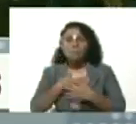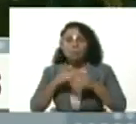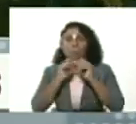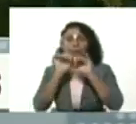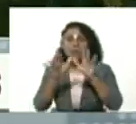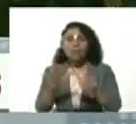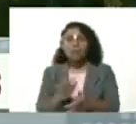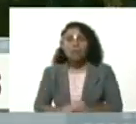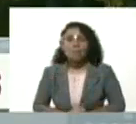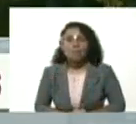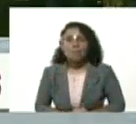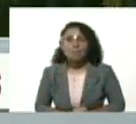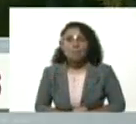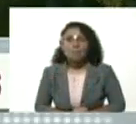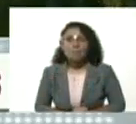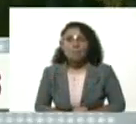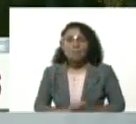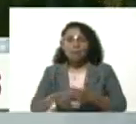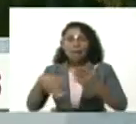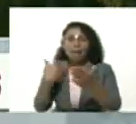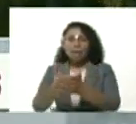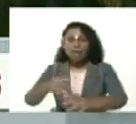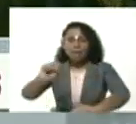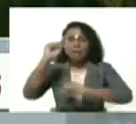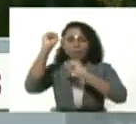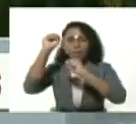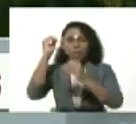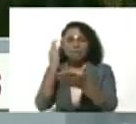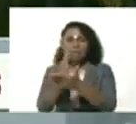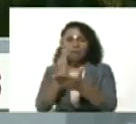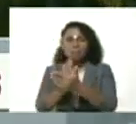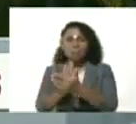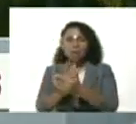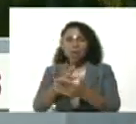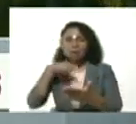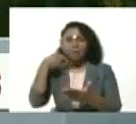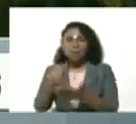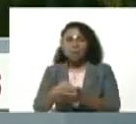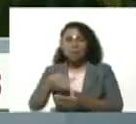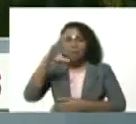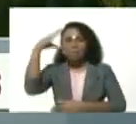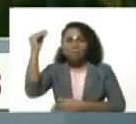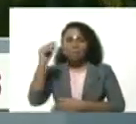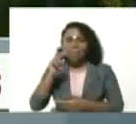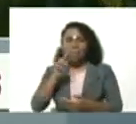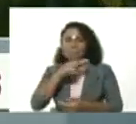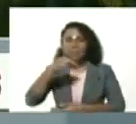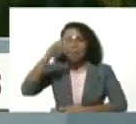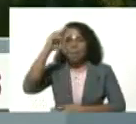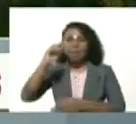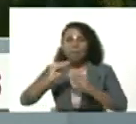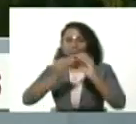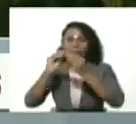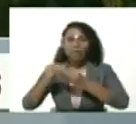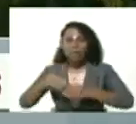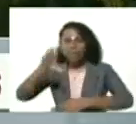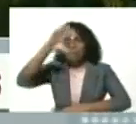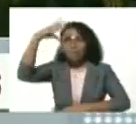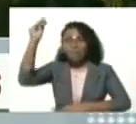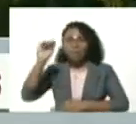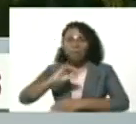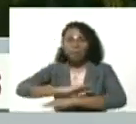bendiciones. Hasta la victoria siempre, en nombre de Dios Padre, Creador del cielo y la